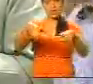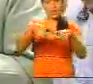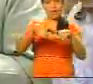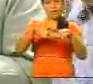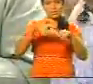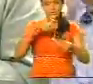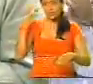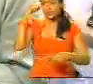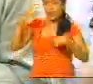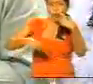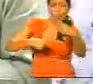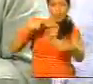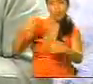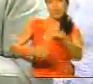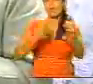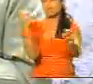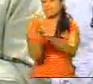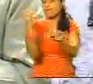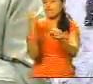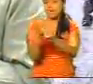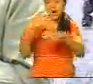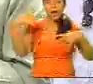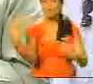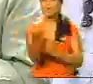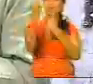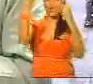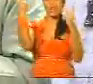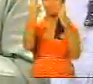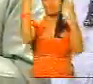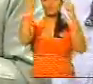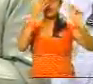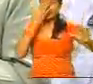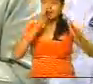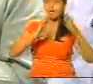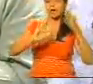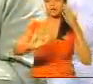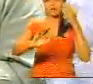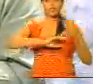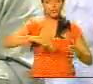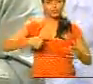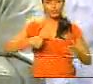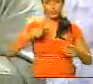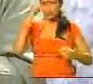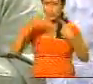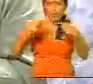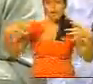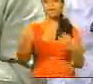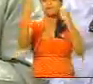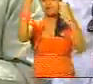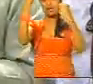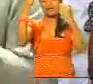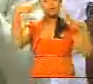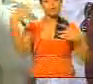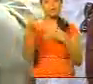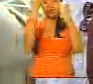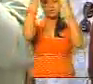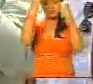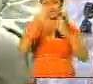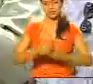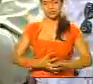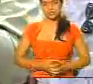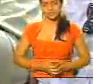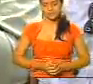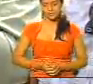dura jornada diaria. ¡Hasta la victoria siempre! Nosotros estamos venciendo y venceremos.